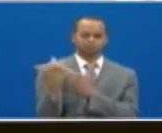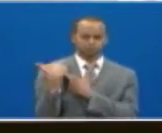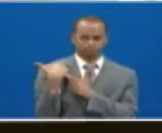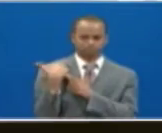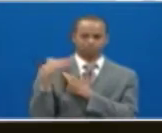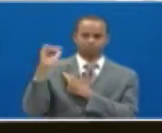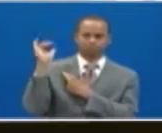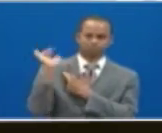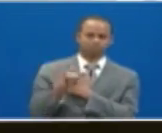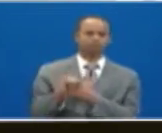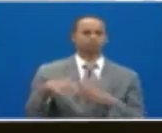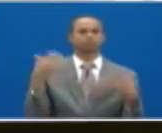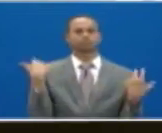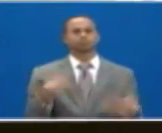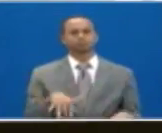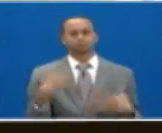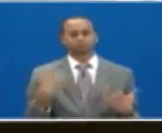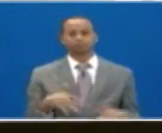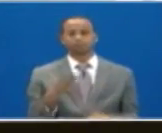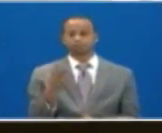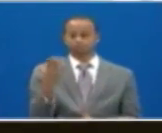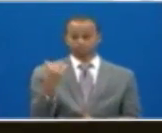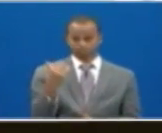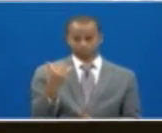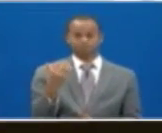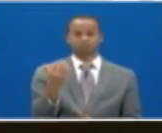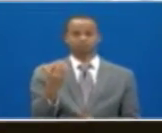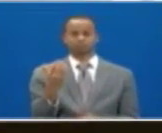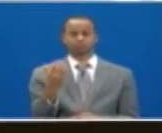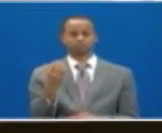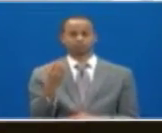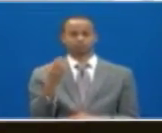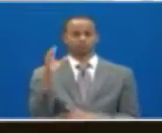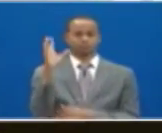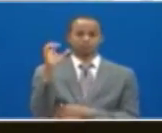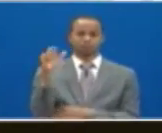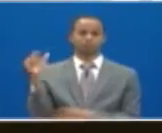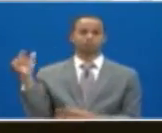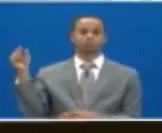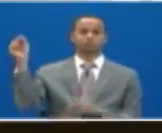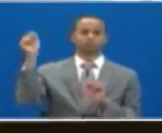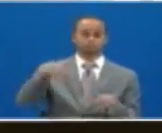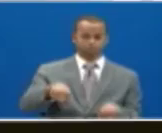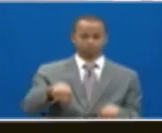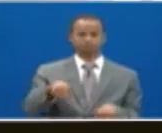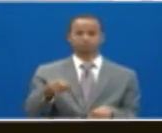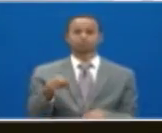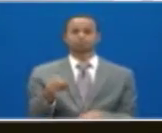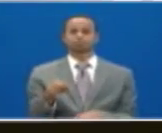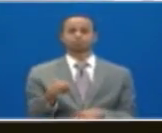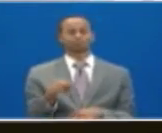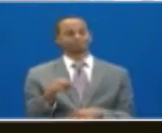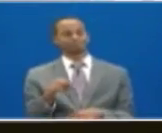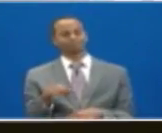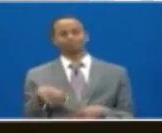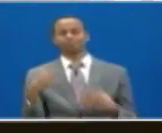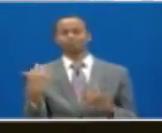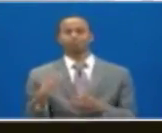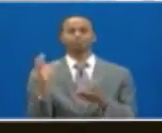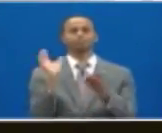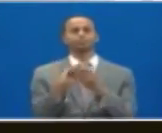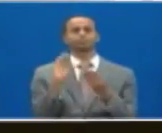ese inolvidable 15 de septiembre que usted pisa la parroquia San Vicente de Paúl, donde usted nos